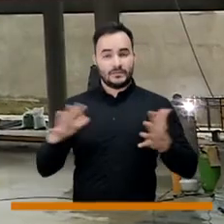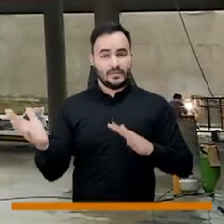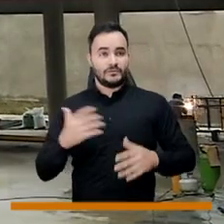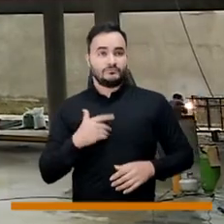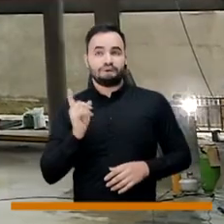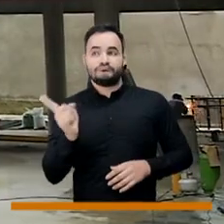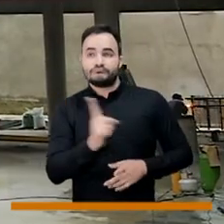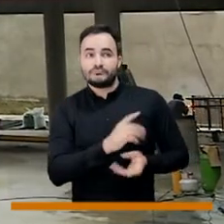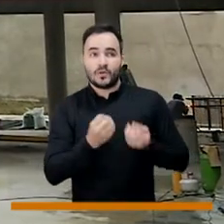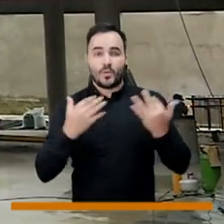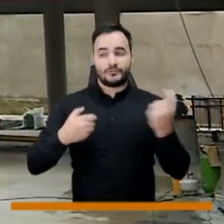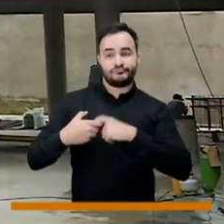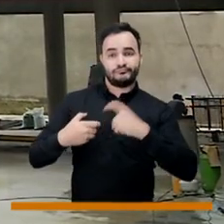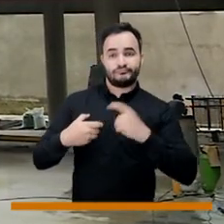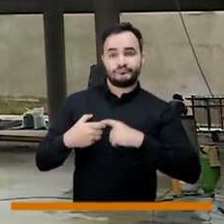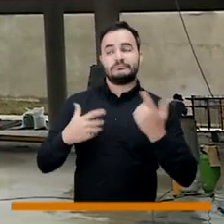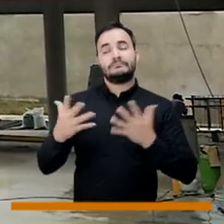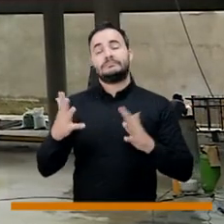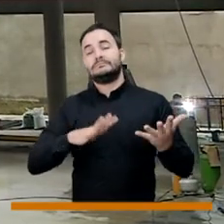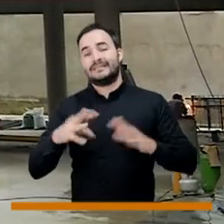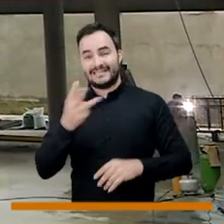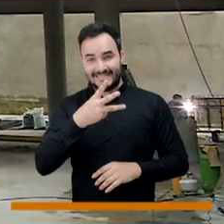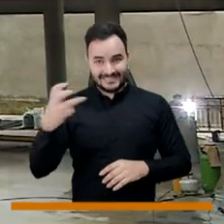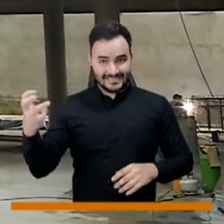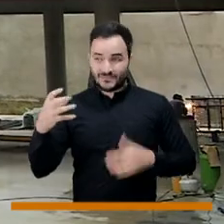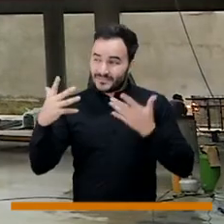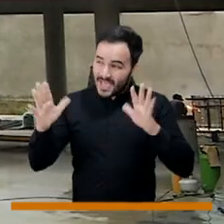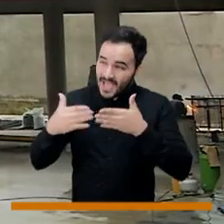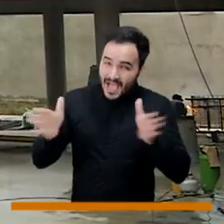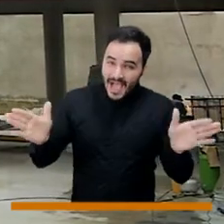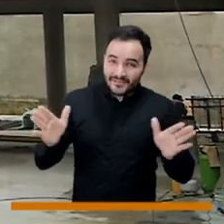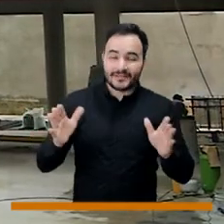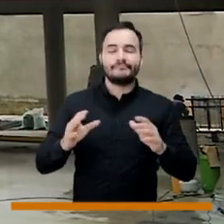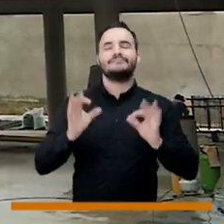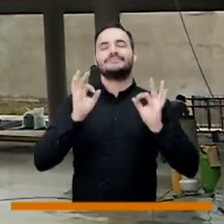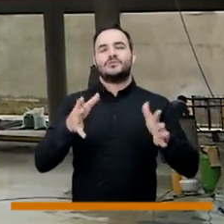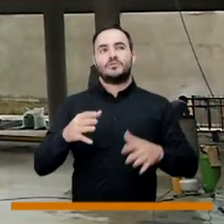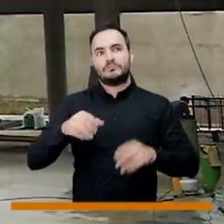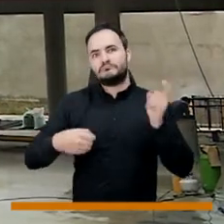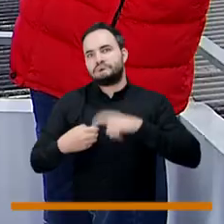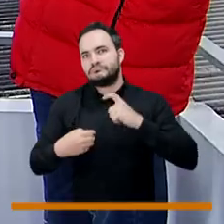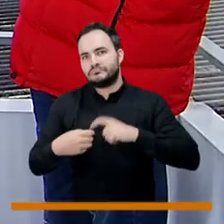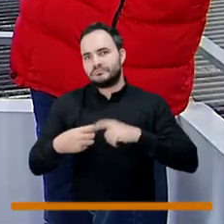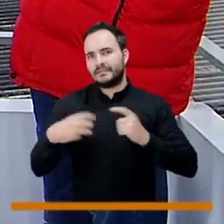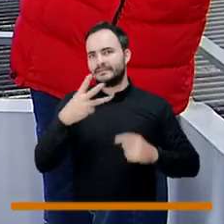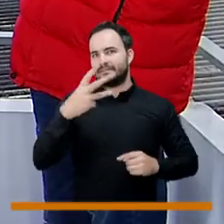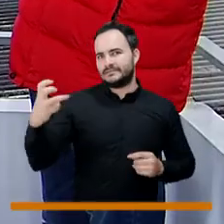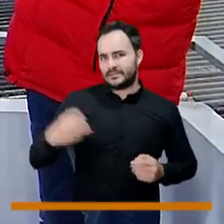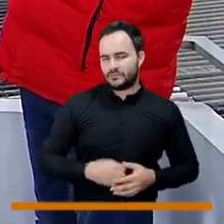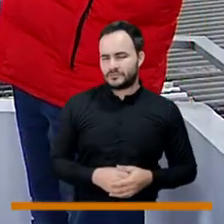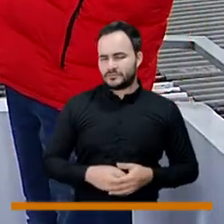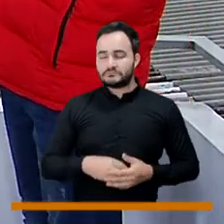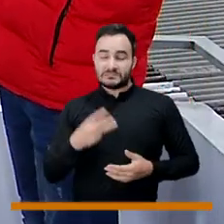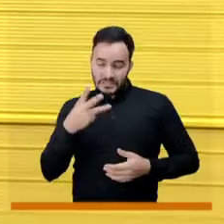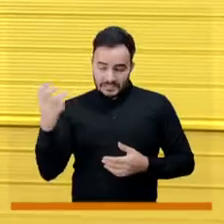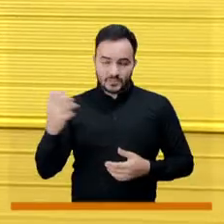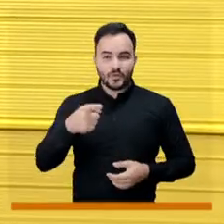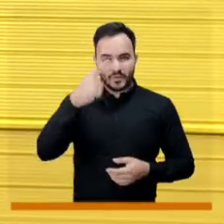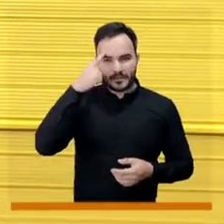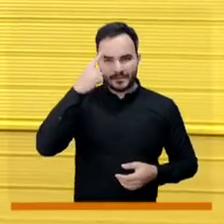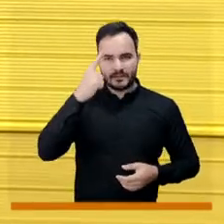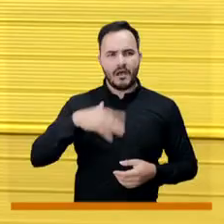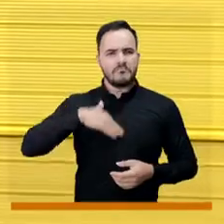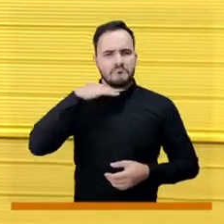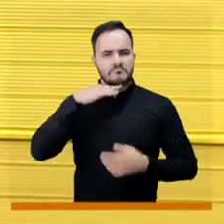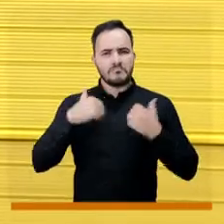300 sube rey los que se espera puede atender este jardín infantil buen comienzo es suficiente